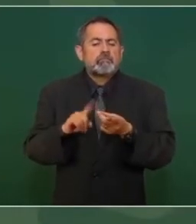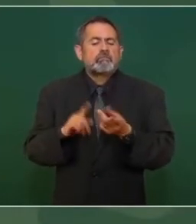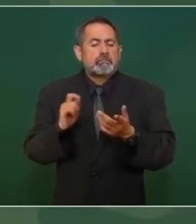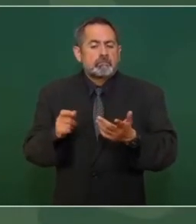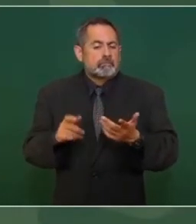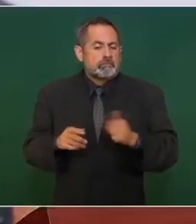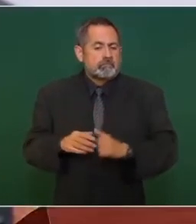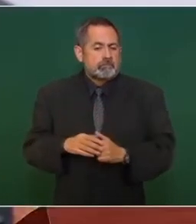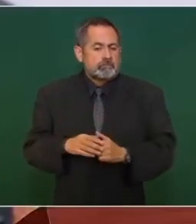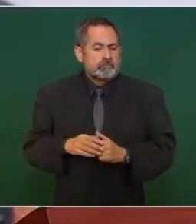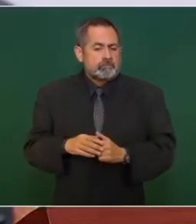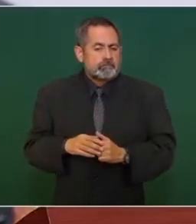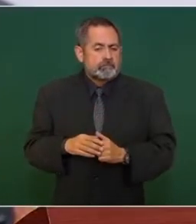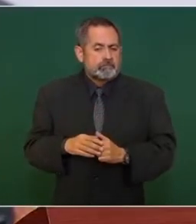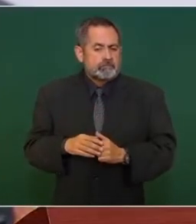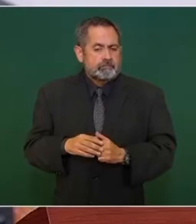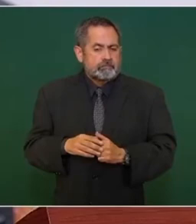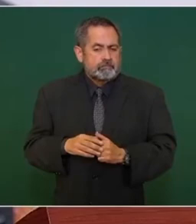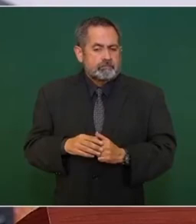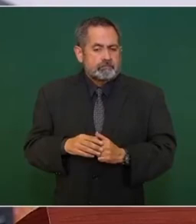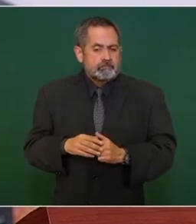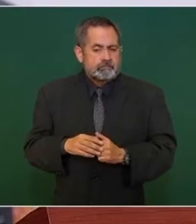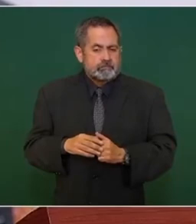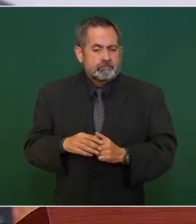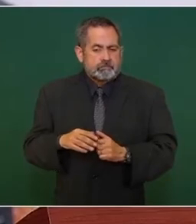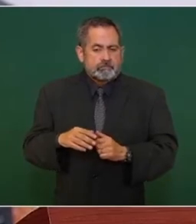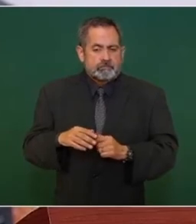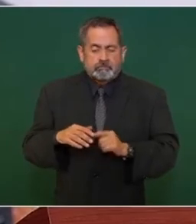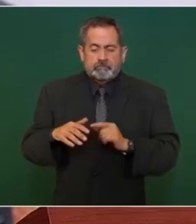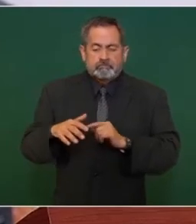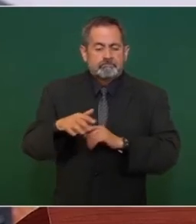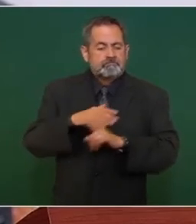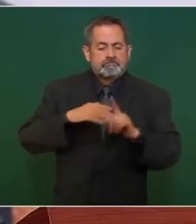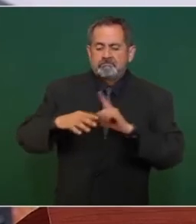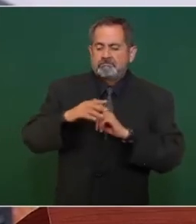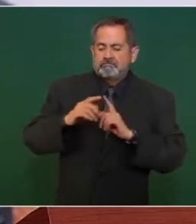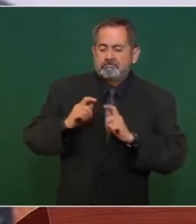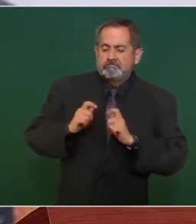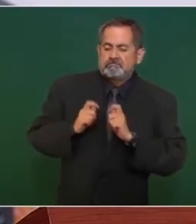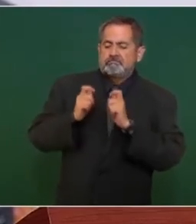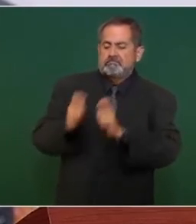alrededor de la sucesión presidencial.